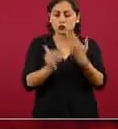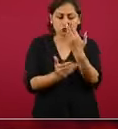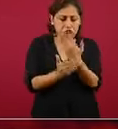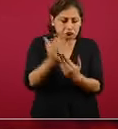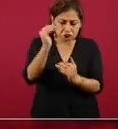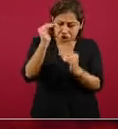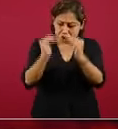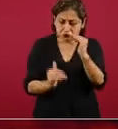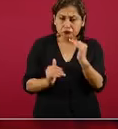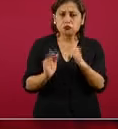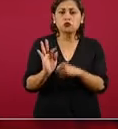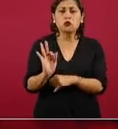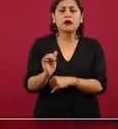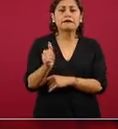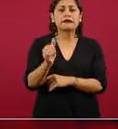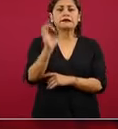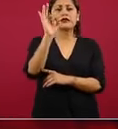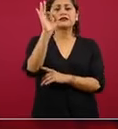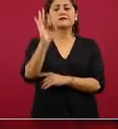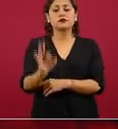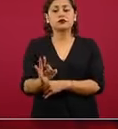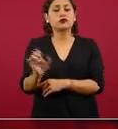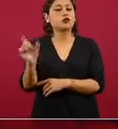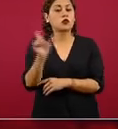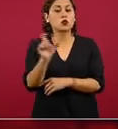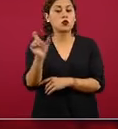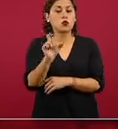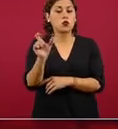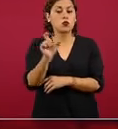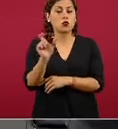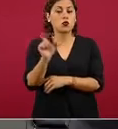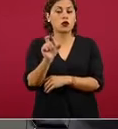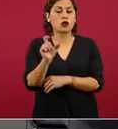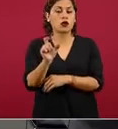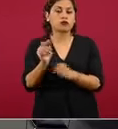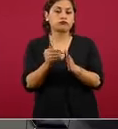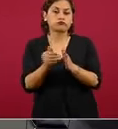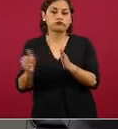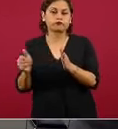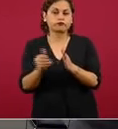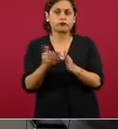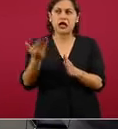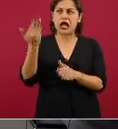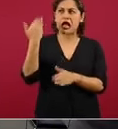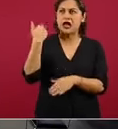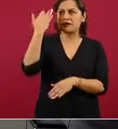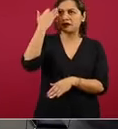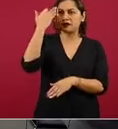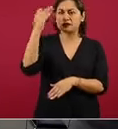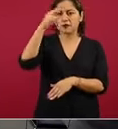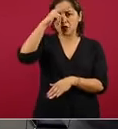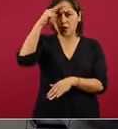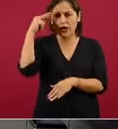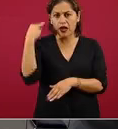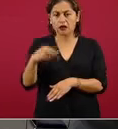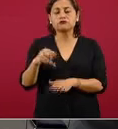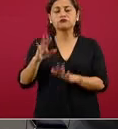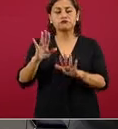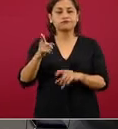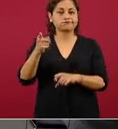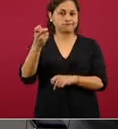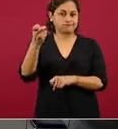fue un 46%, pero esto fue cerca del verano. La siguiente, por favor.